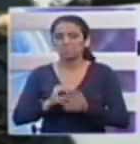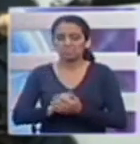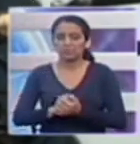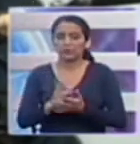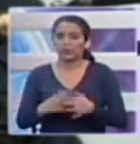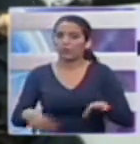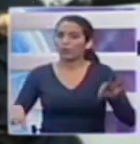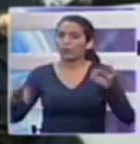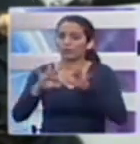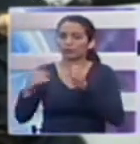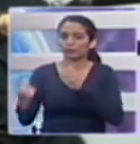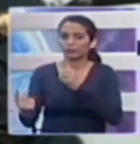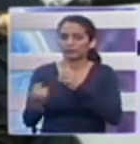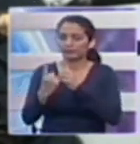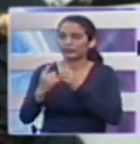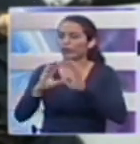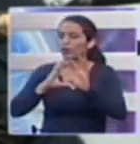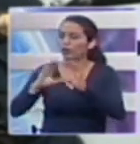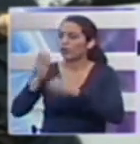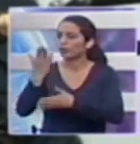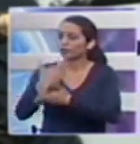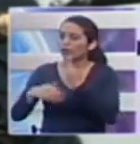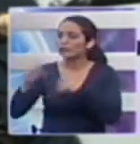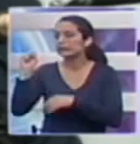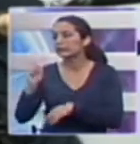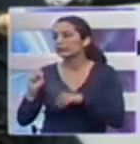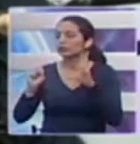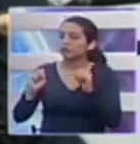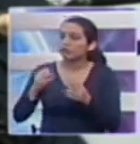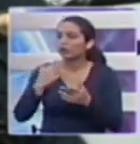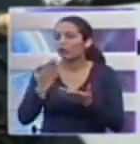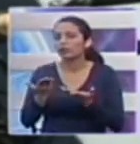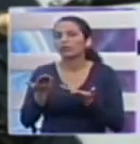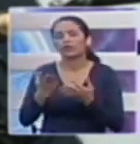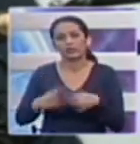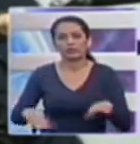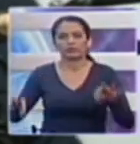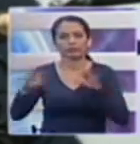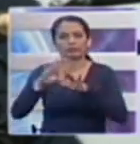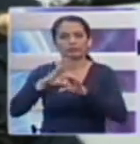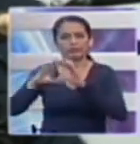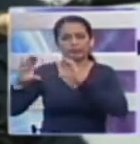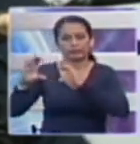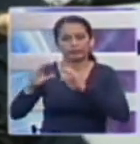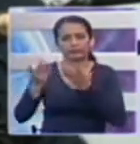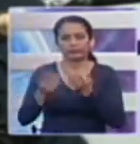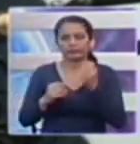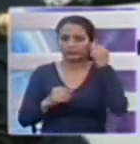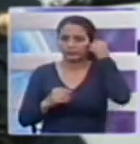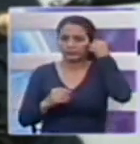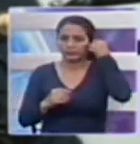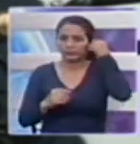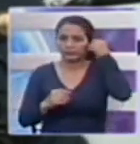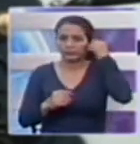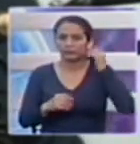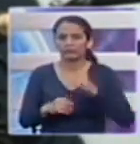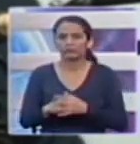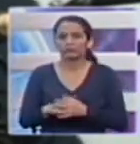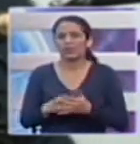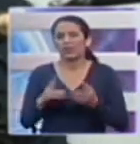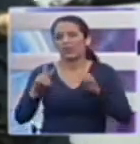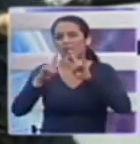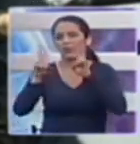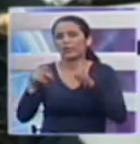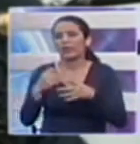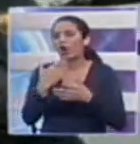cara y el argumentar por qué sí, por qué no. Teníamos temas de patentes, teníamos temas de código de ingenio, teníamos temas de cupos,